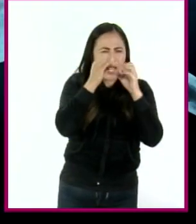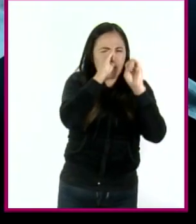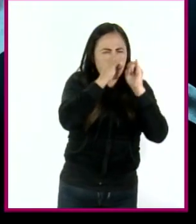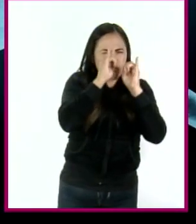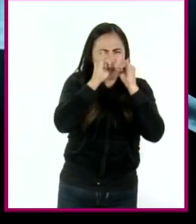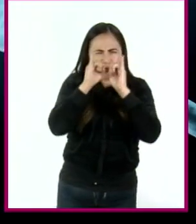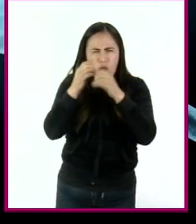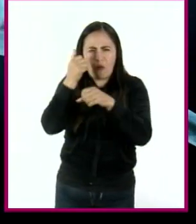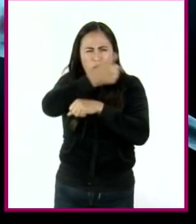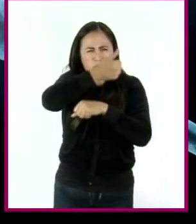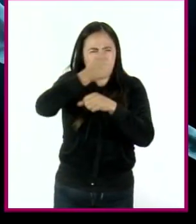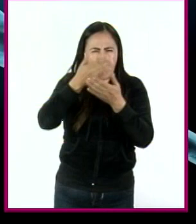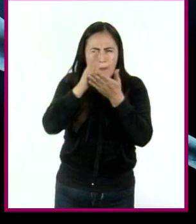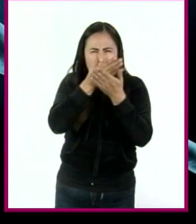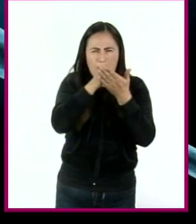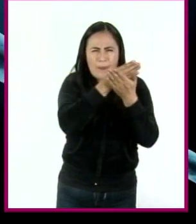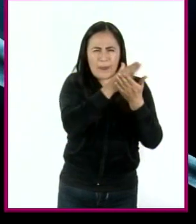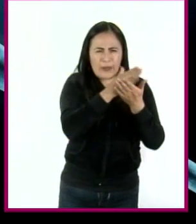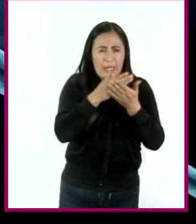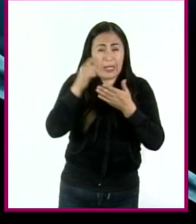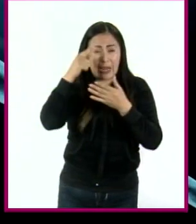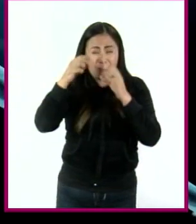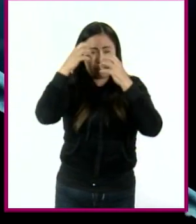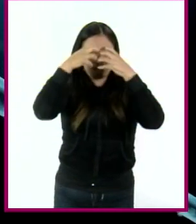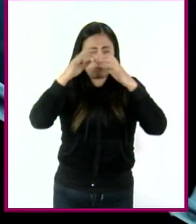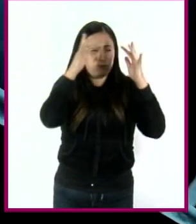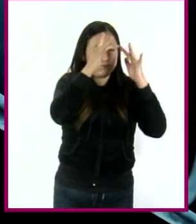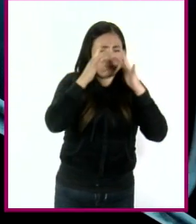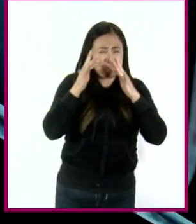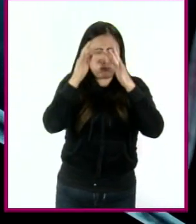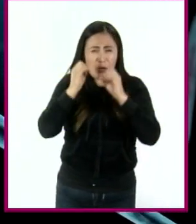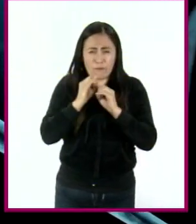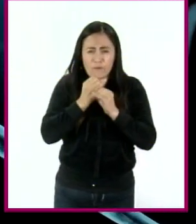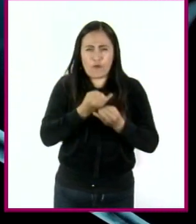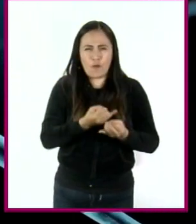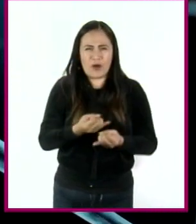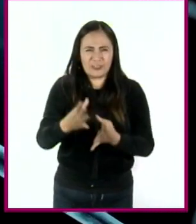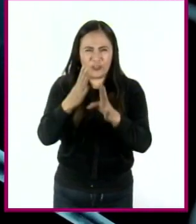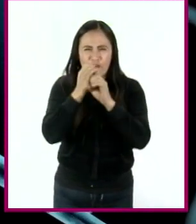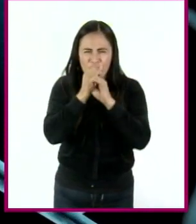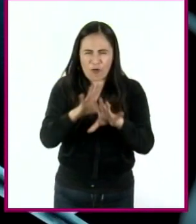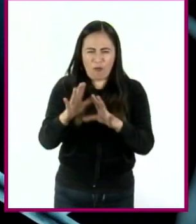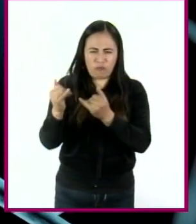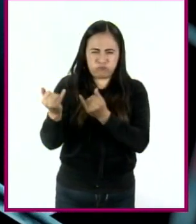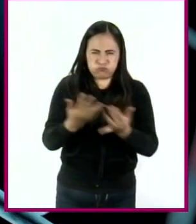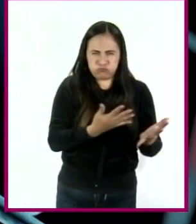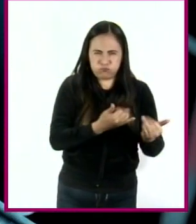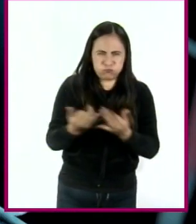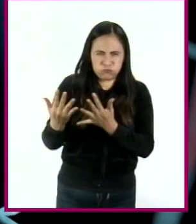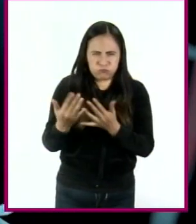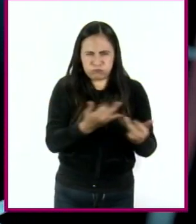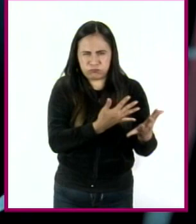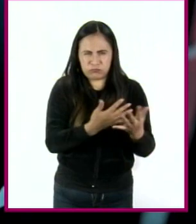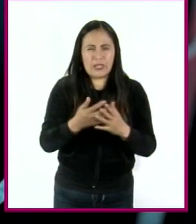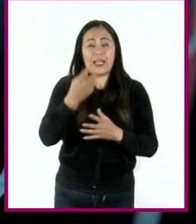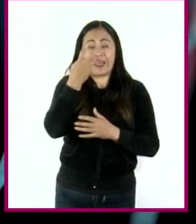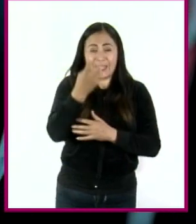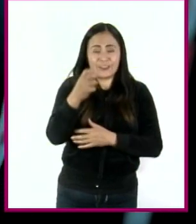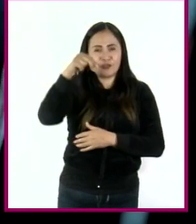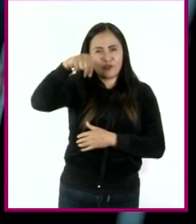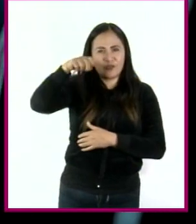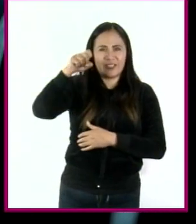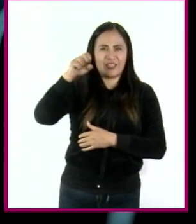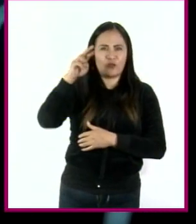individuales, y estas células cerebrales envían y reciben información, constituyéndose así la base de la